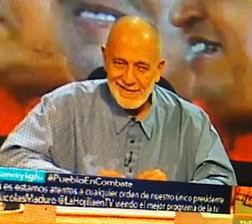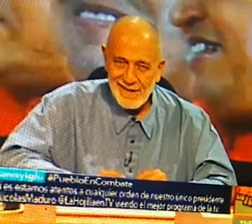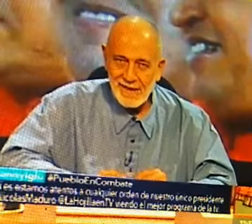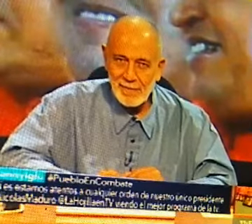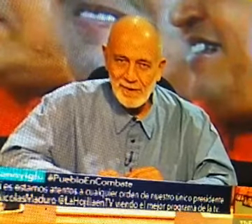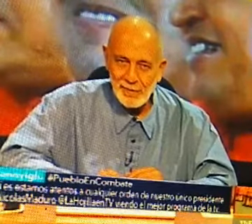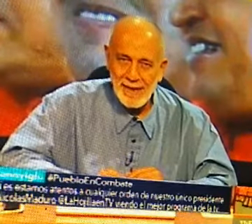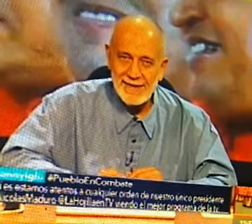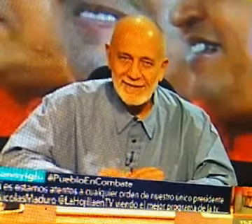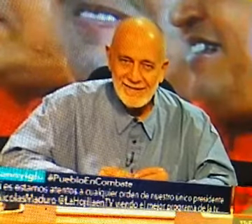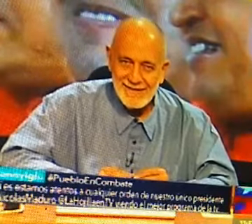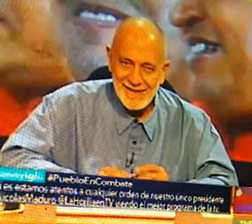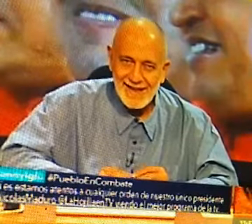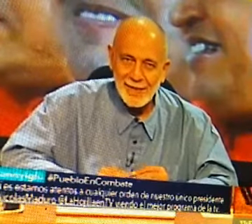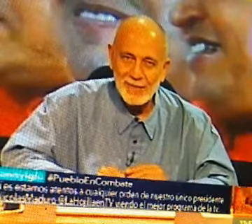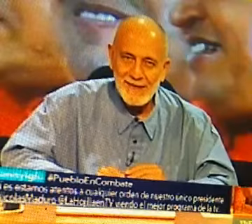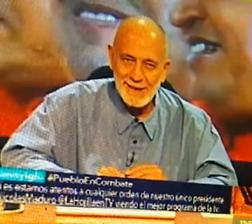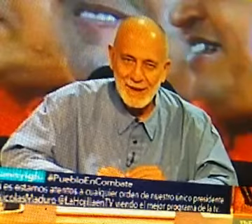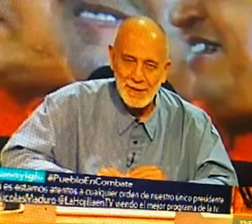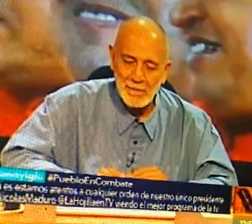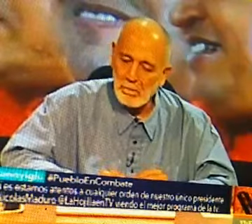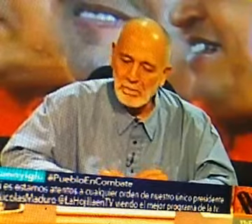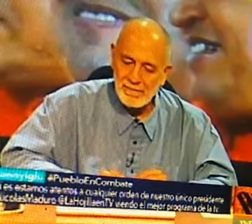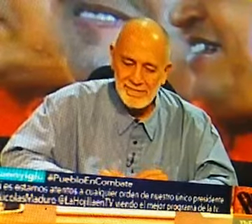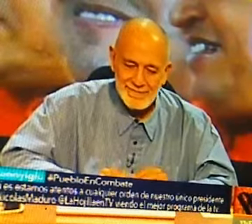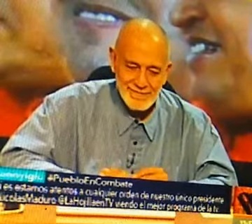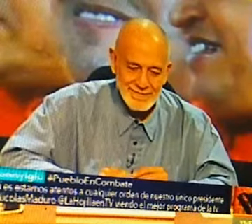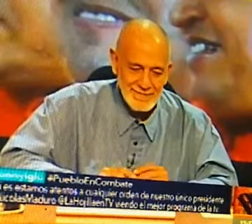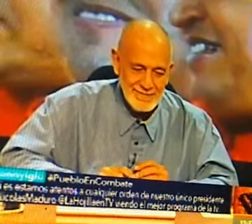que van a poder tumbar el legado del comandante Chávez?